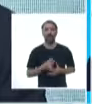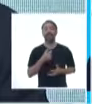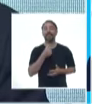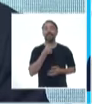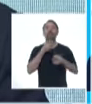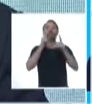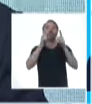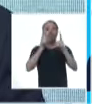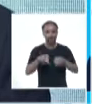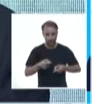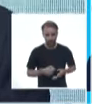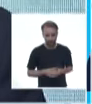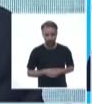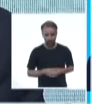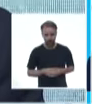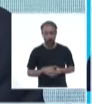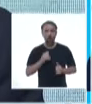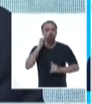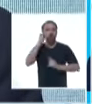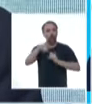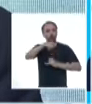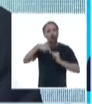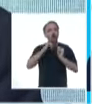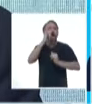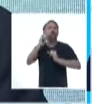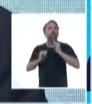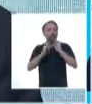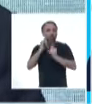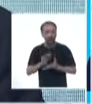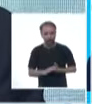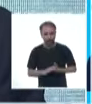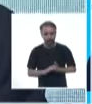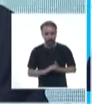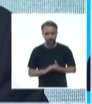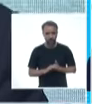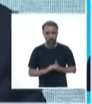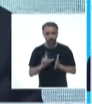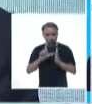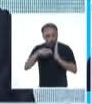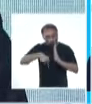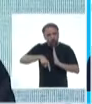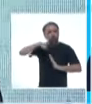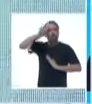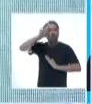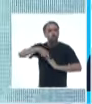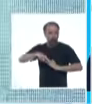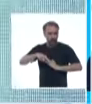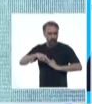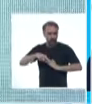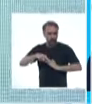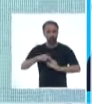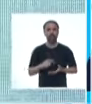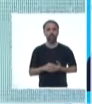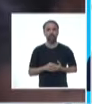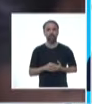con esto digo a ver se habla de la coparticipación que a veces no se entiende Qué sería esto de la coparticipación creo que es una etapa donde tenemos que